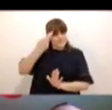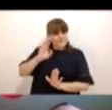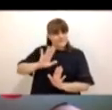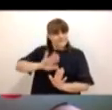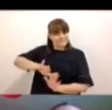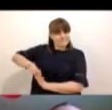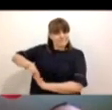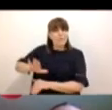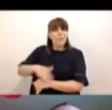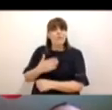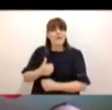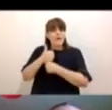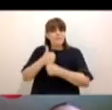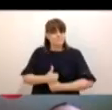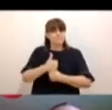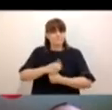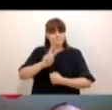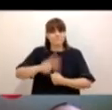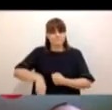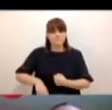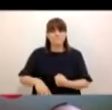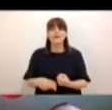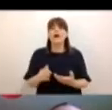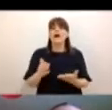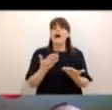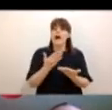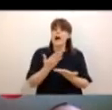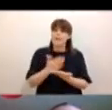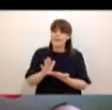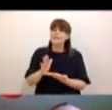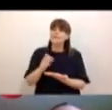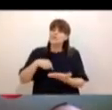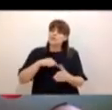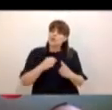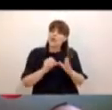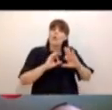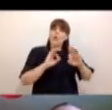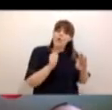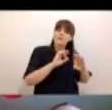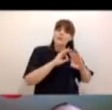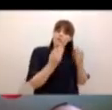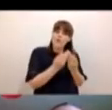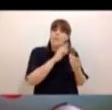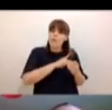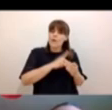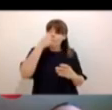ejemplos modelos o recursos a los cuales acudir para romper con ese patrón la siguiente por favor